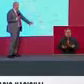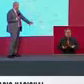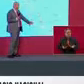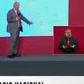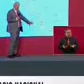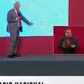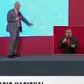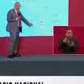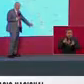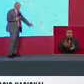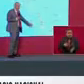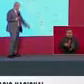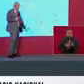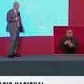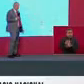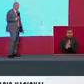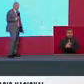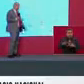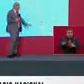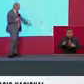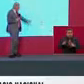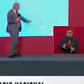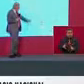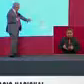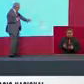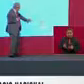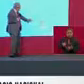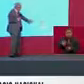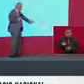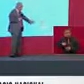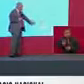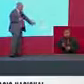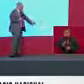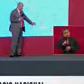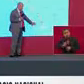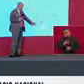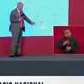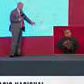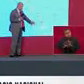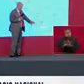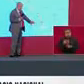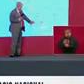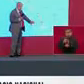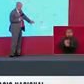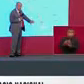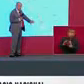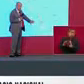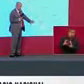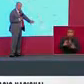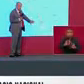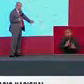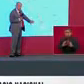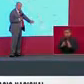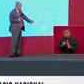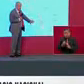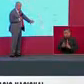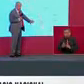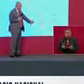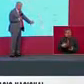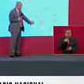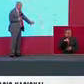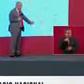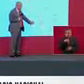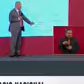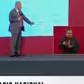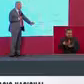su trabajo, hagan mejor sus investigaciones para cuando lleguen con el juez puedan acreditar